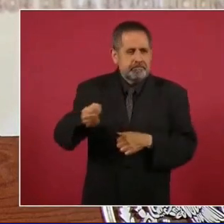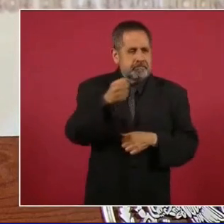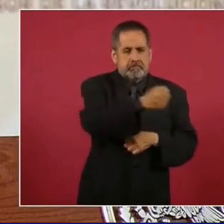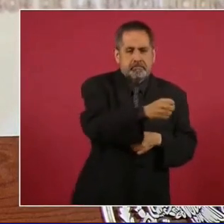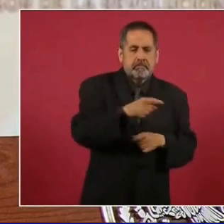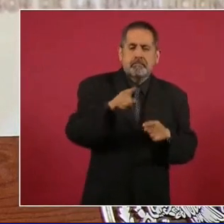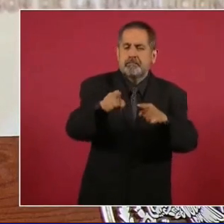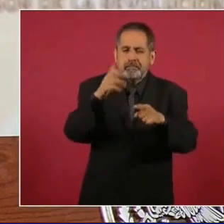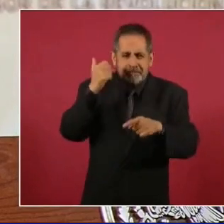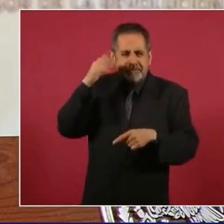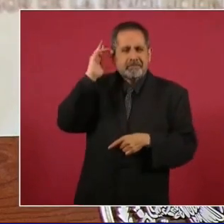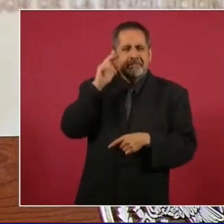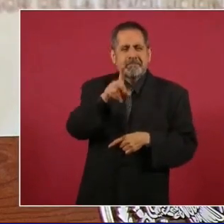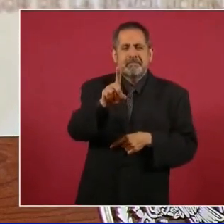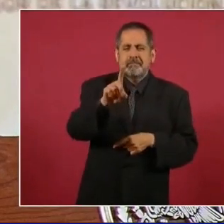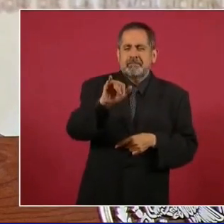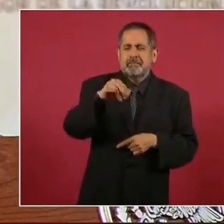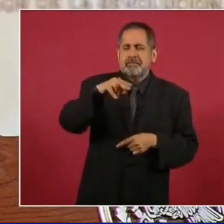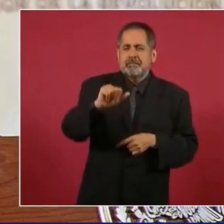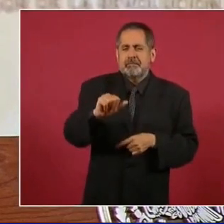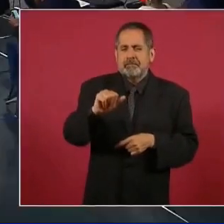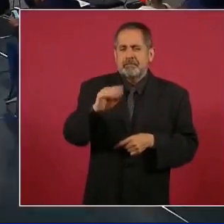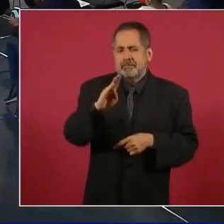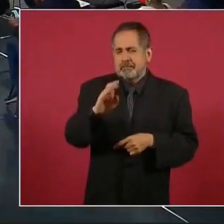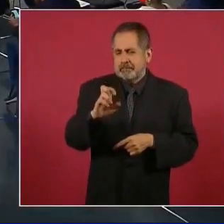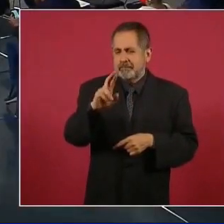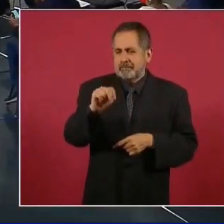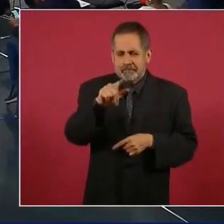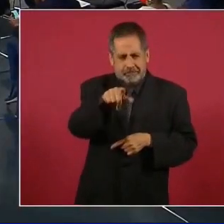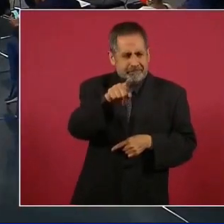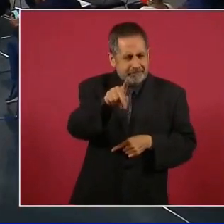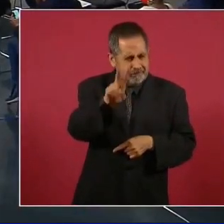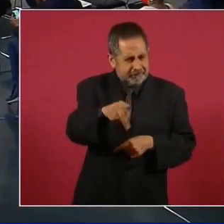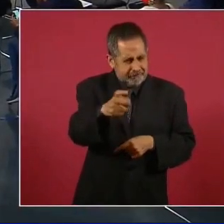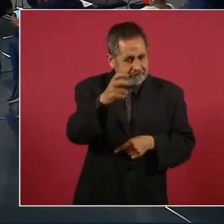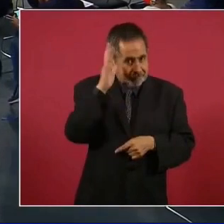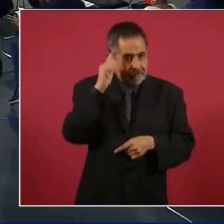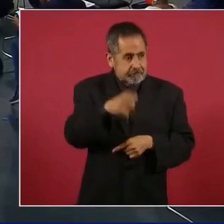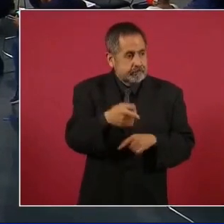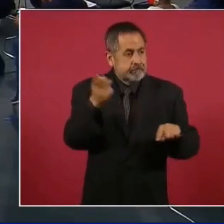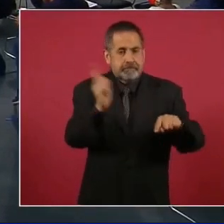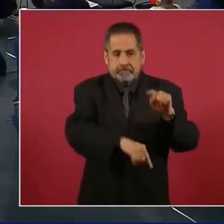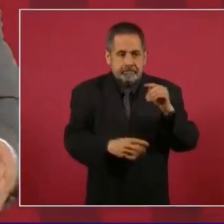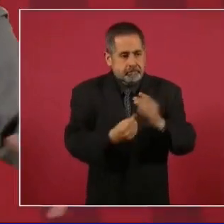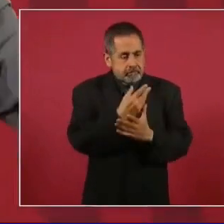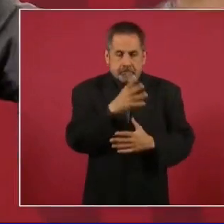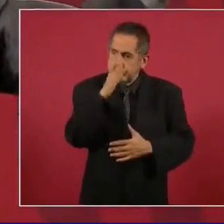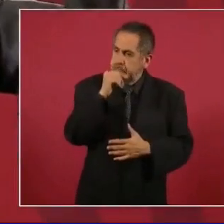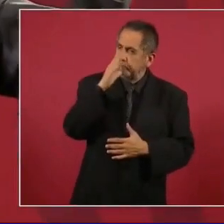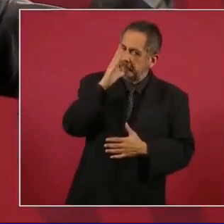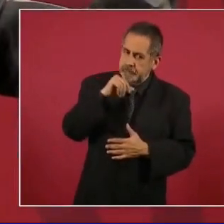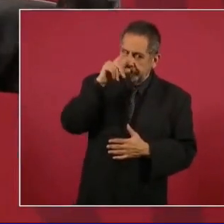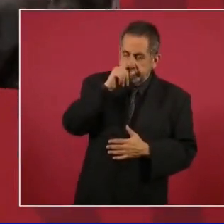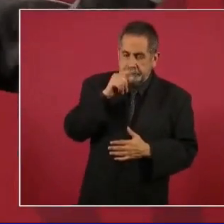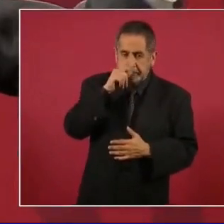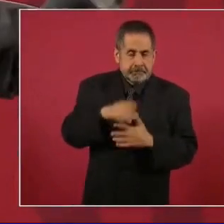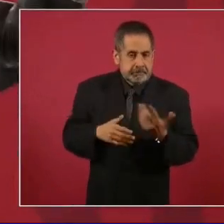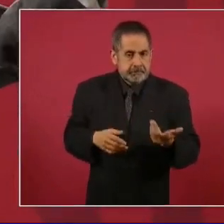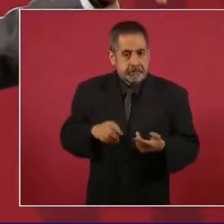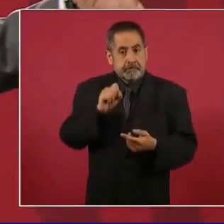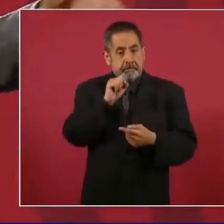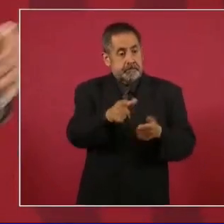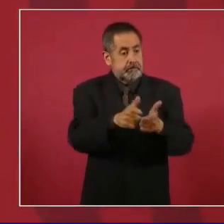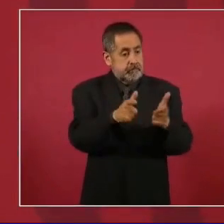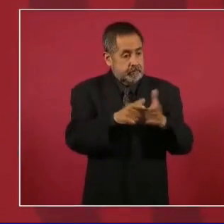Era la señora Diana Bernal de Guevara, exactamente. Y no hemos podido, y el mismo